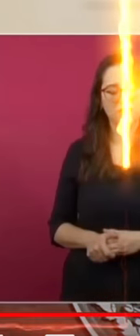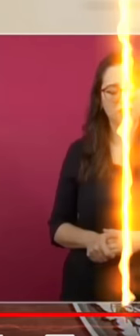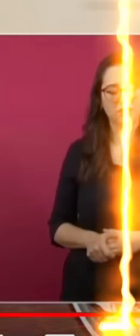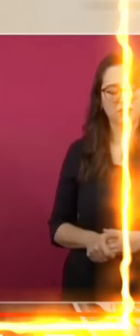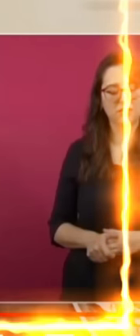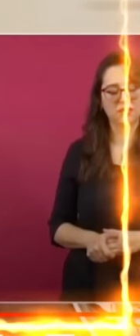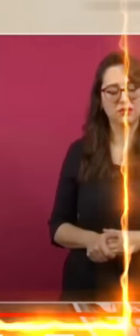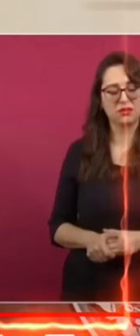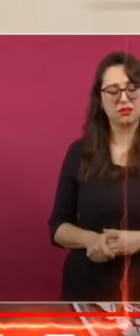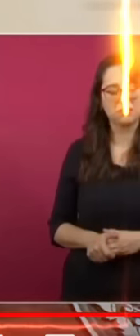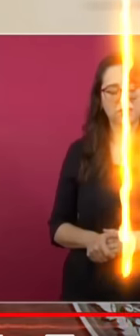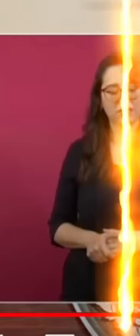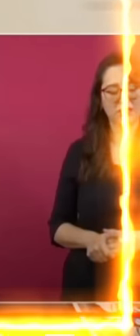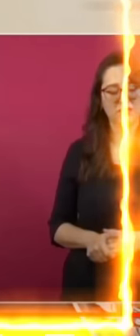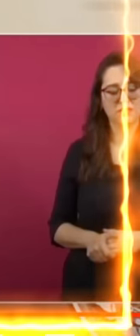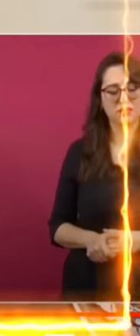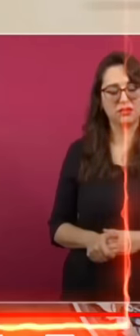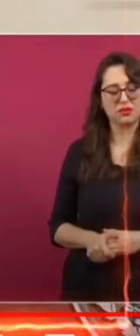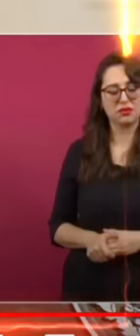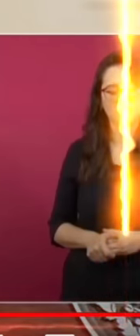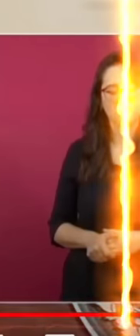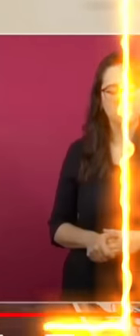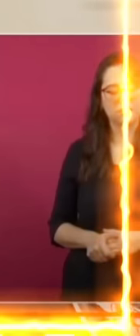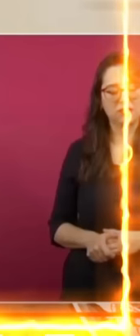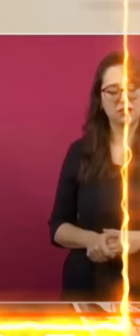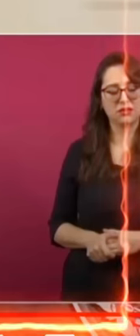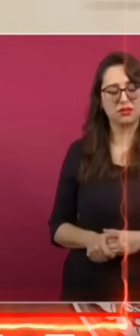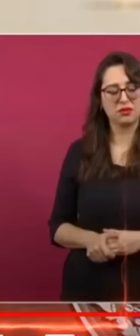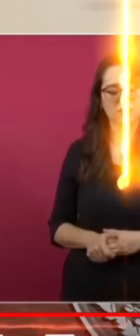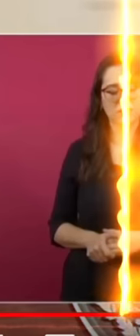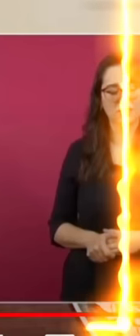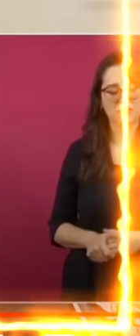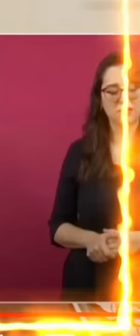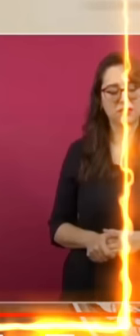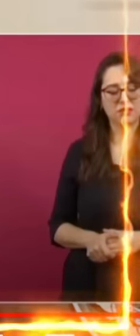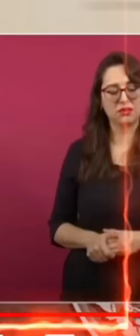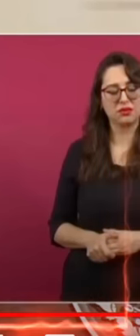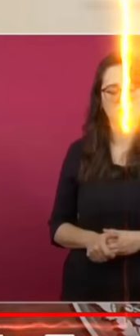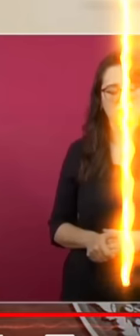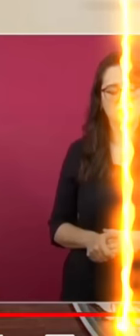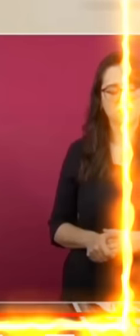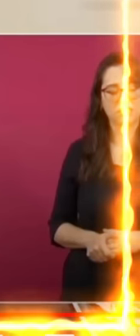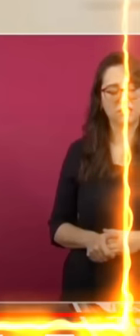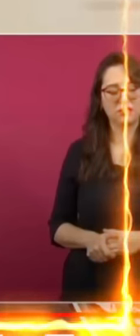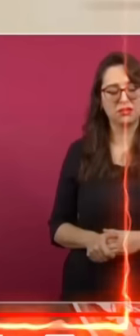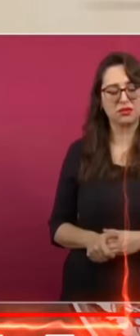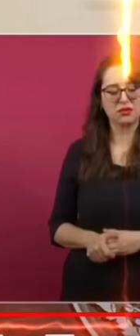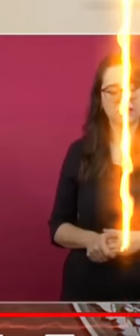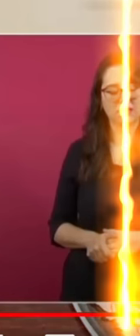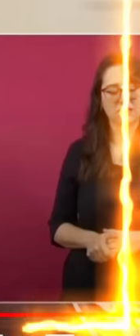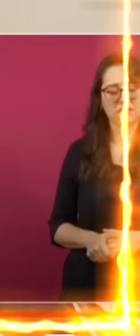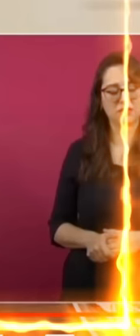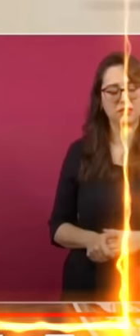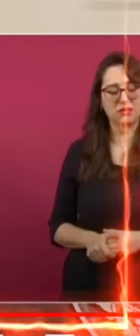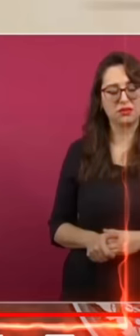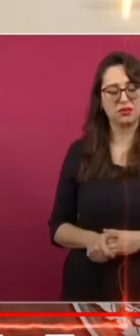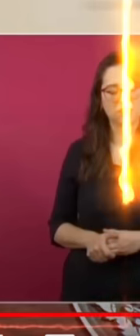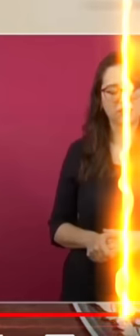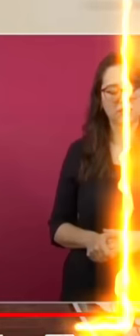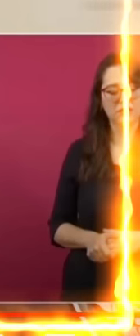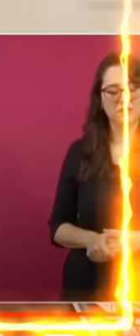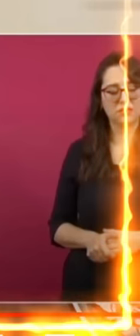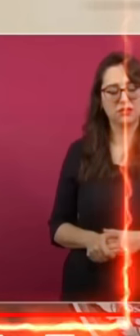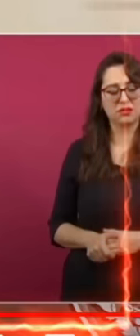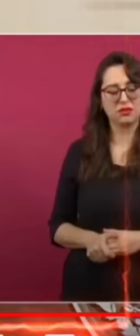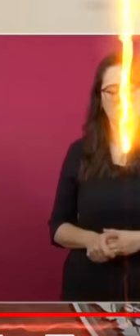Y esta frase la mencionó como respuesta a la situación que se está viviendo